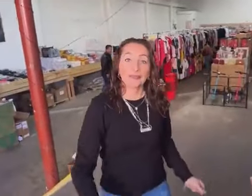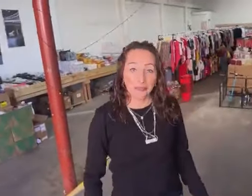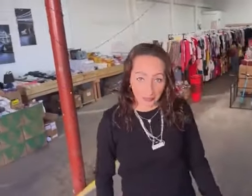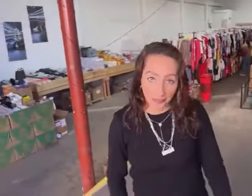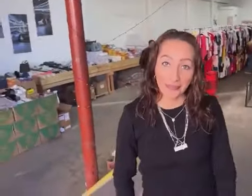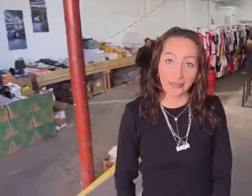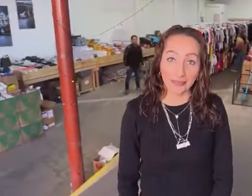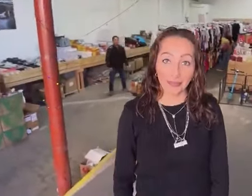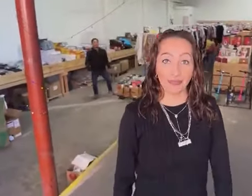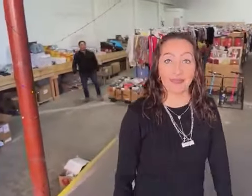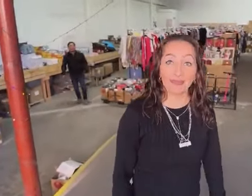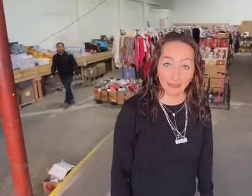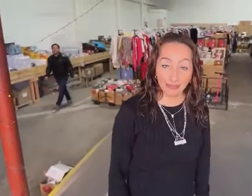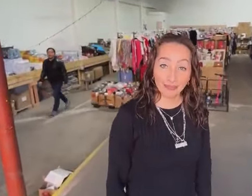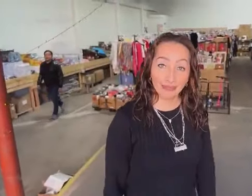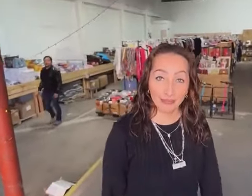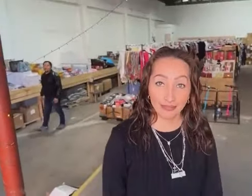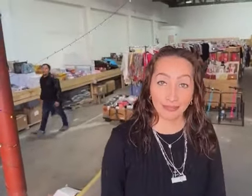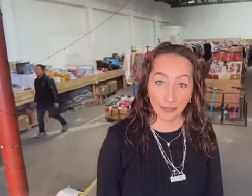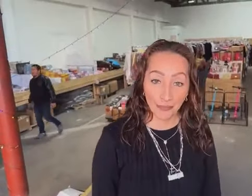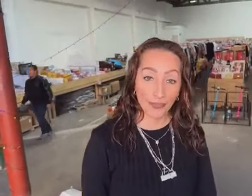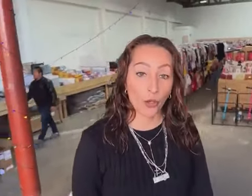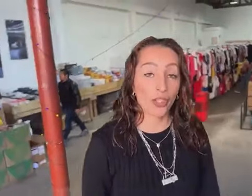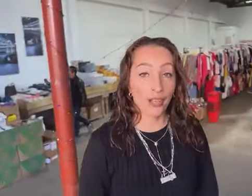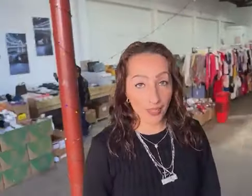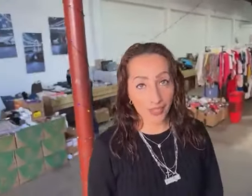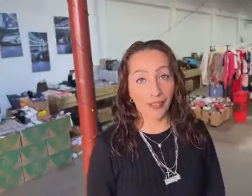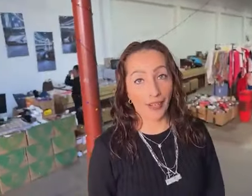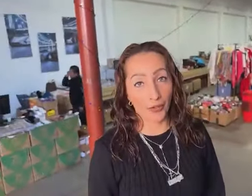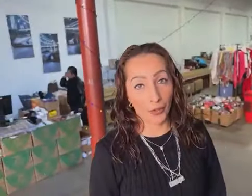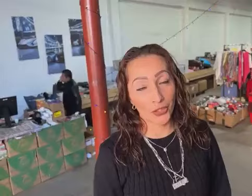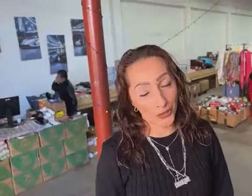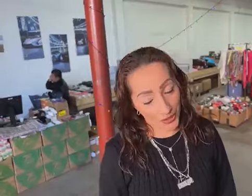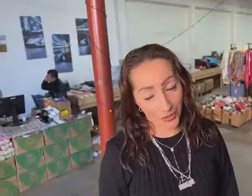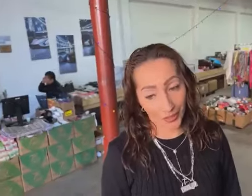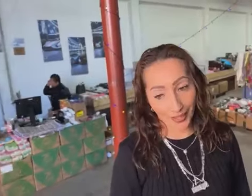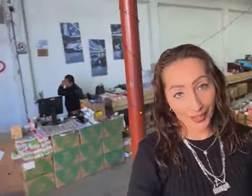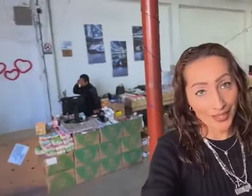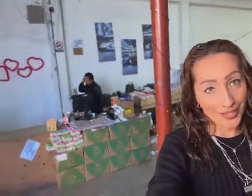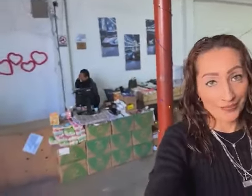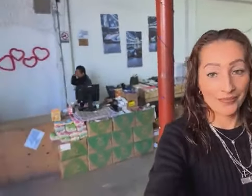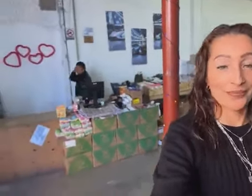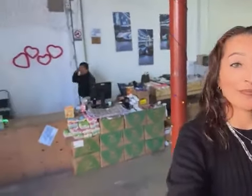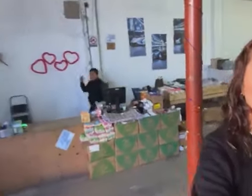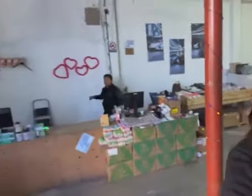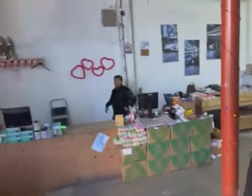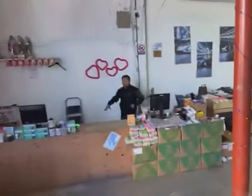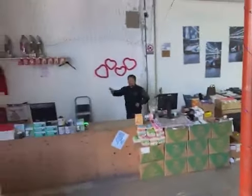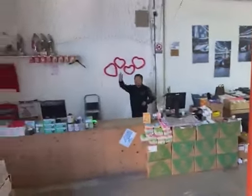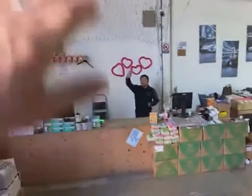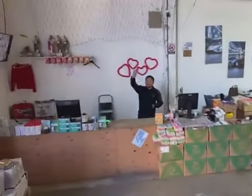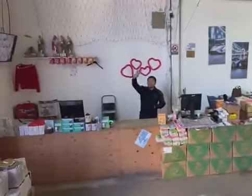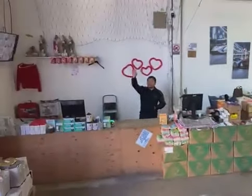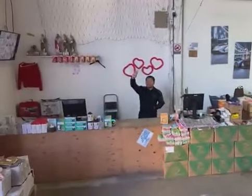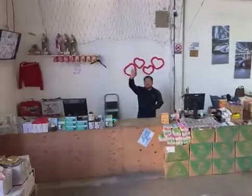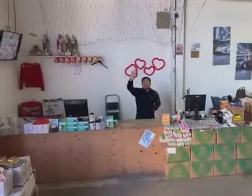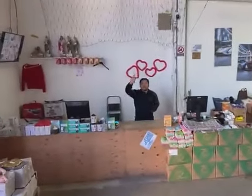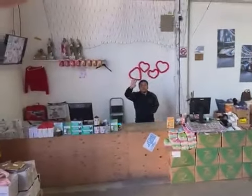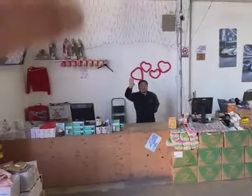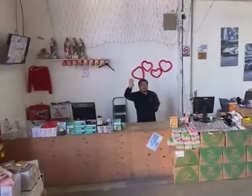Jorge Díaz, del programa de televisión Lánzate, ¿con quien tengo el gusto? Con Nastri Rayón, mucho gusto. Y el joven que está por allá, ¿cómo se